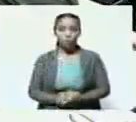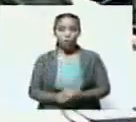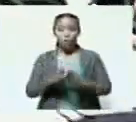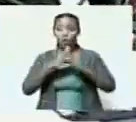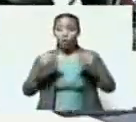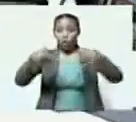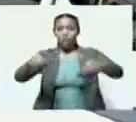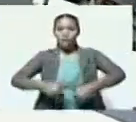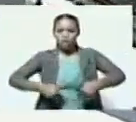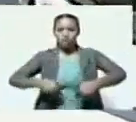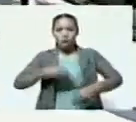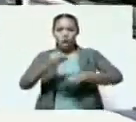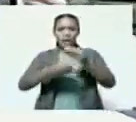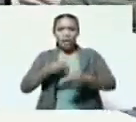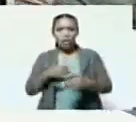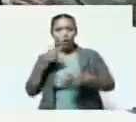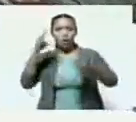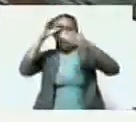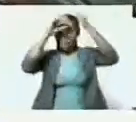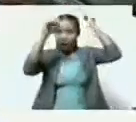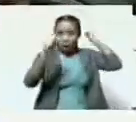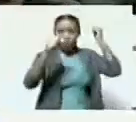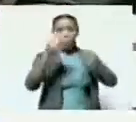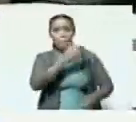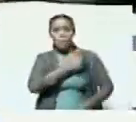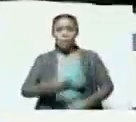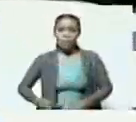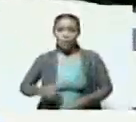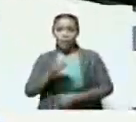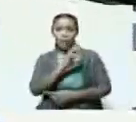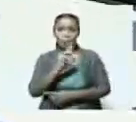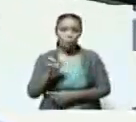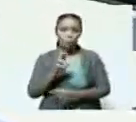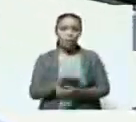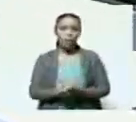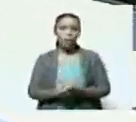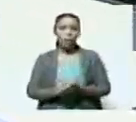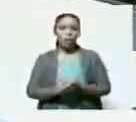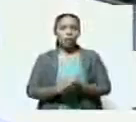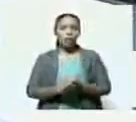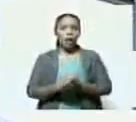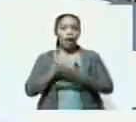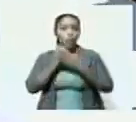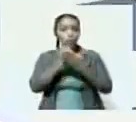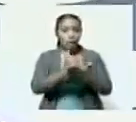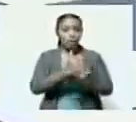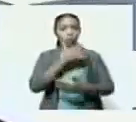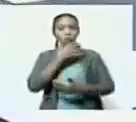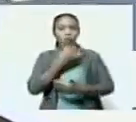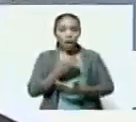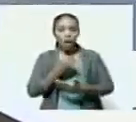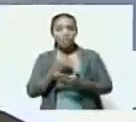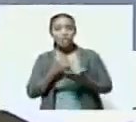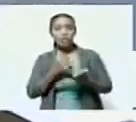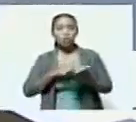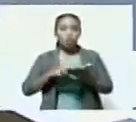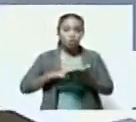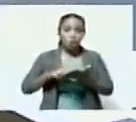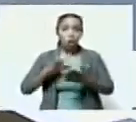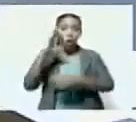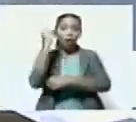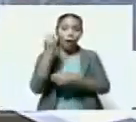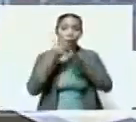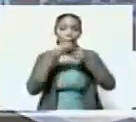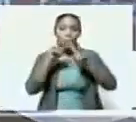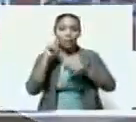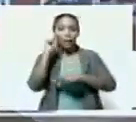los esfuerzos que hizo como canciller y como presidente de la República, contribuyendo, facilitando las acciones para lograr la